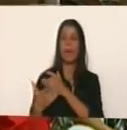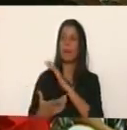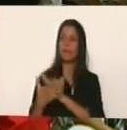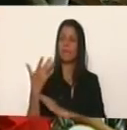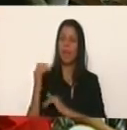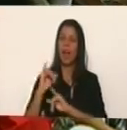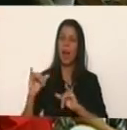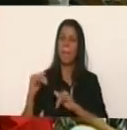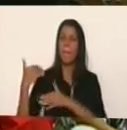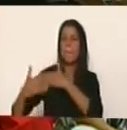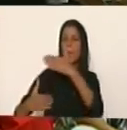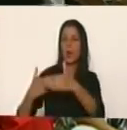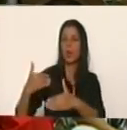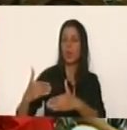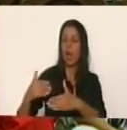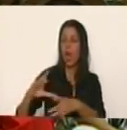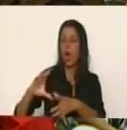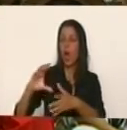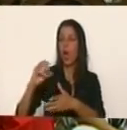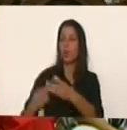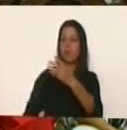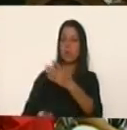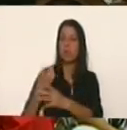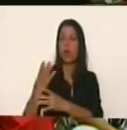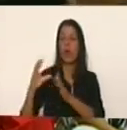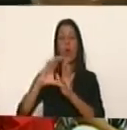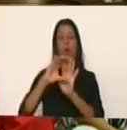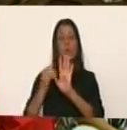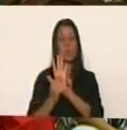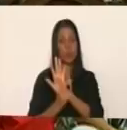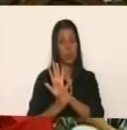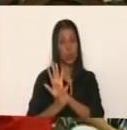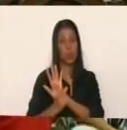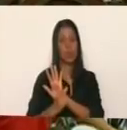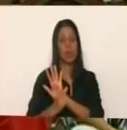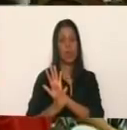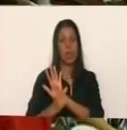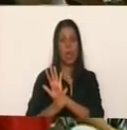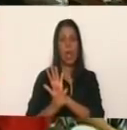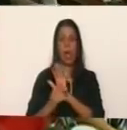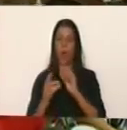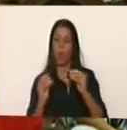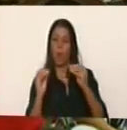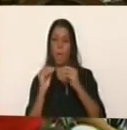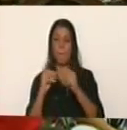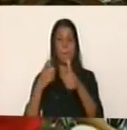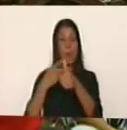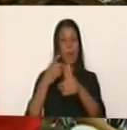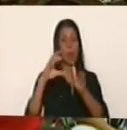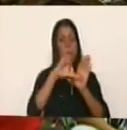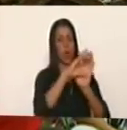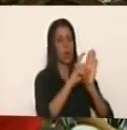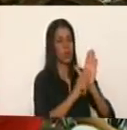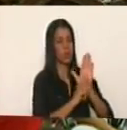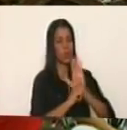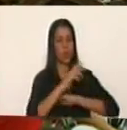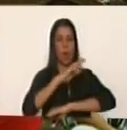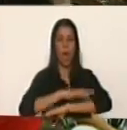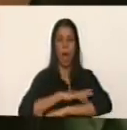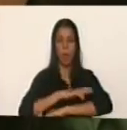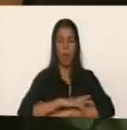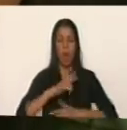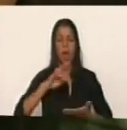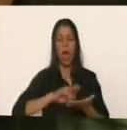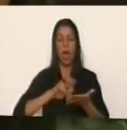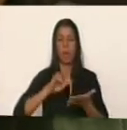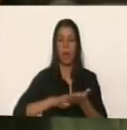un proceso constituyente que debía aprobar una constitución como producto de la voluntad popular